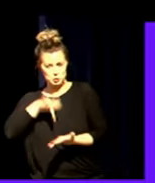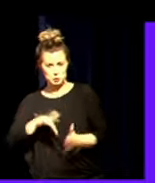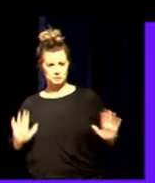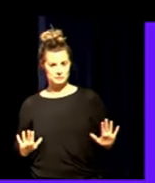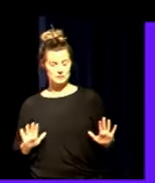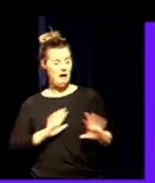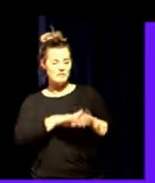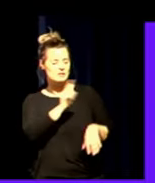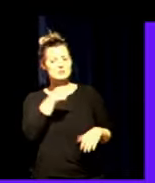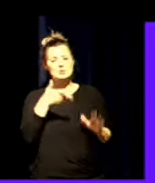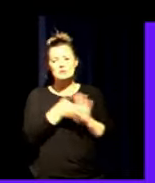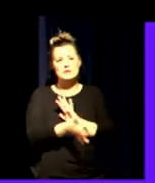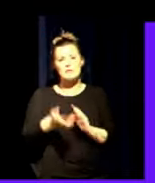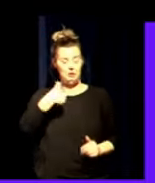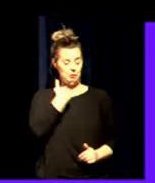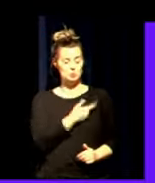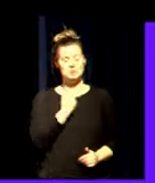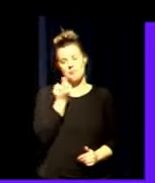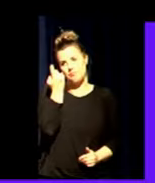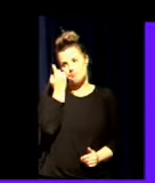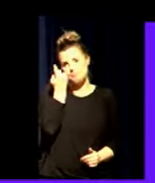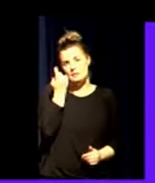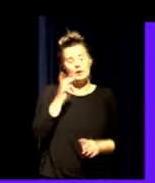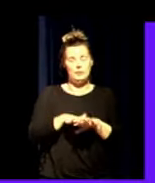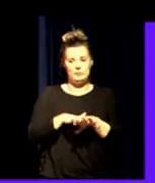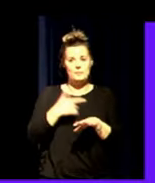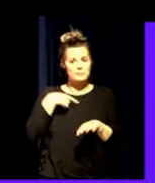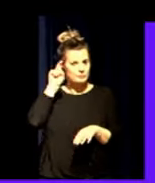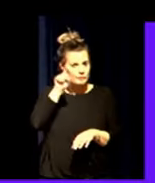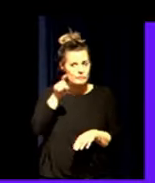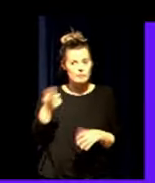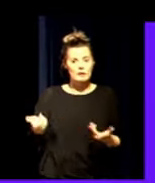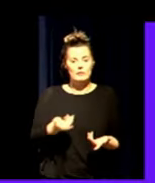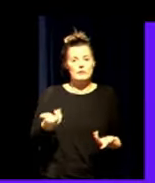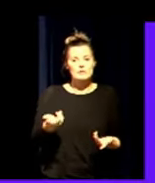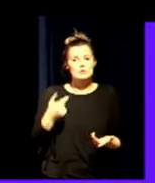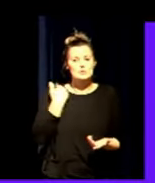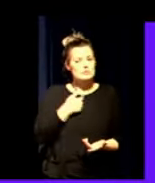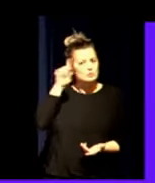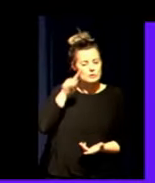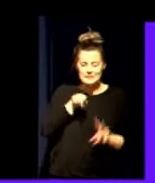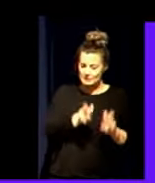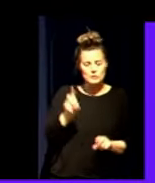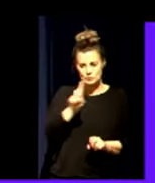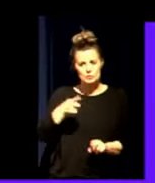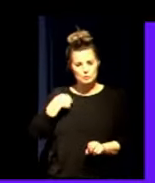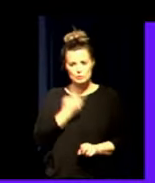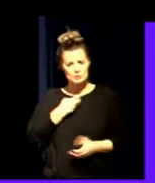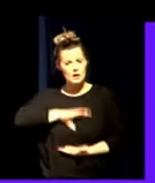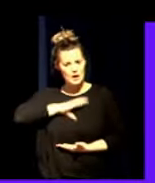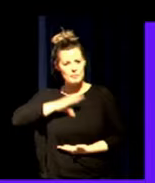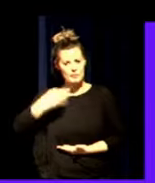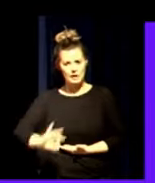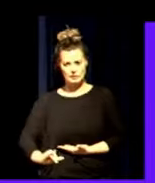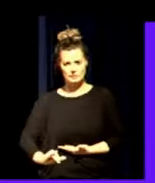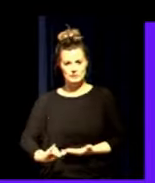que infravalorar como docentes, aunque reconozcamos este miedo escénico, que lo tenemos, claro que sí. Pero somos capaces porque